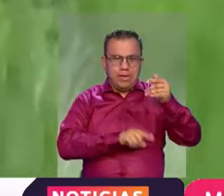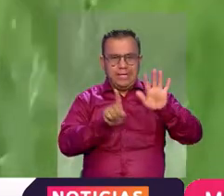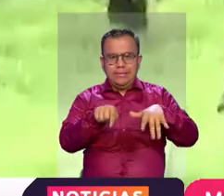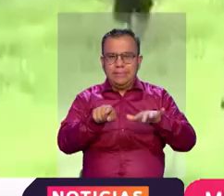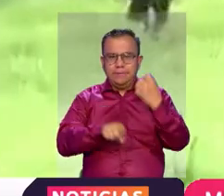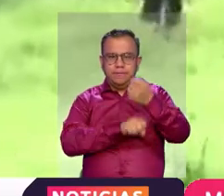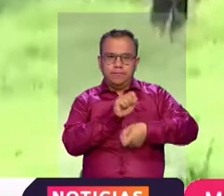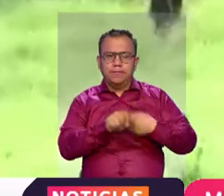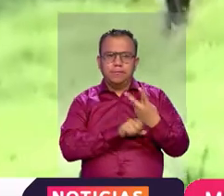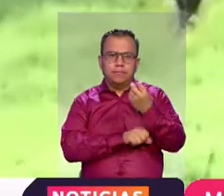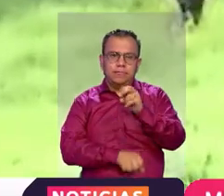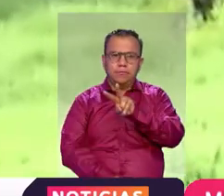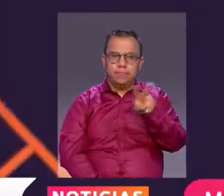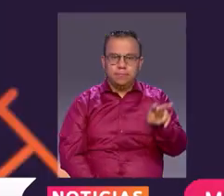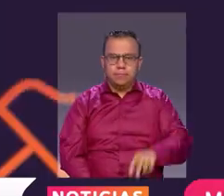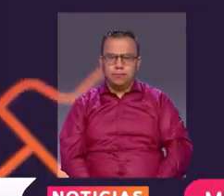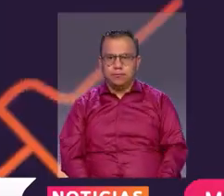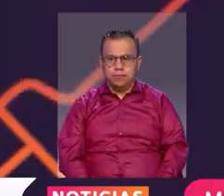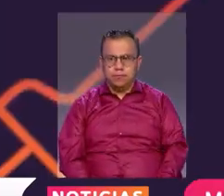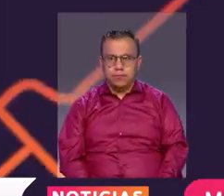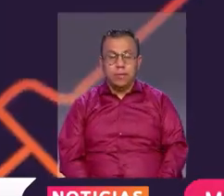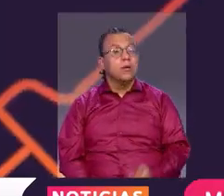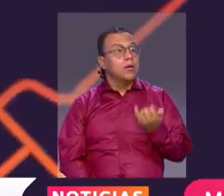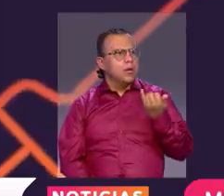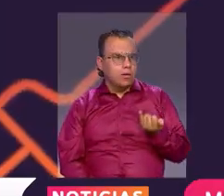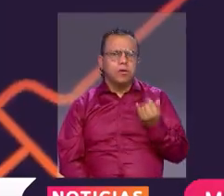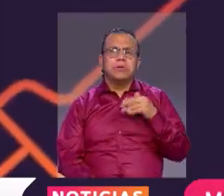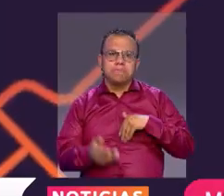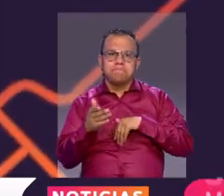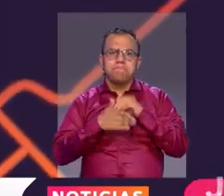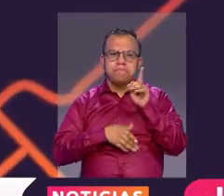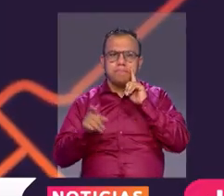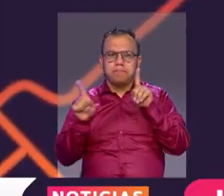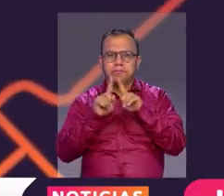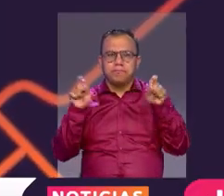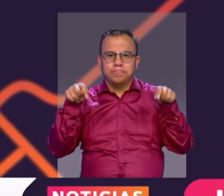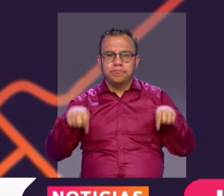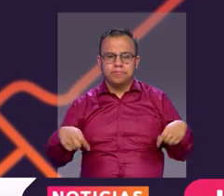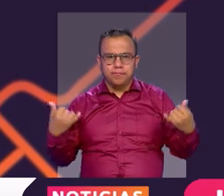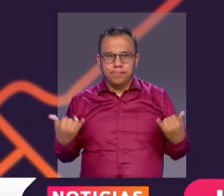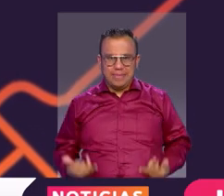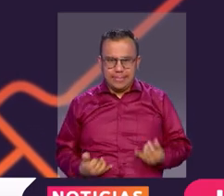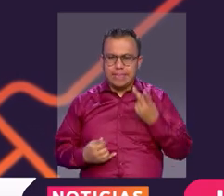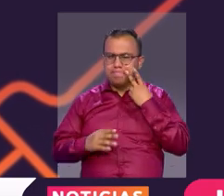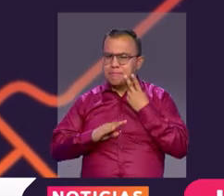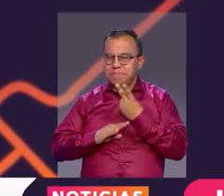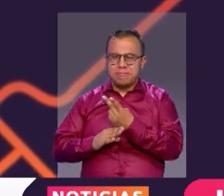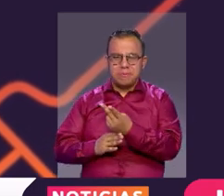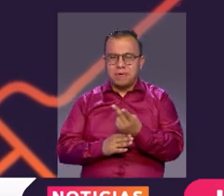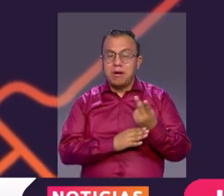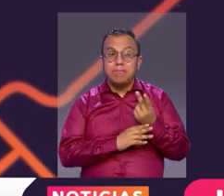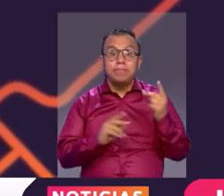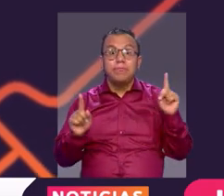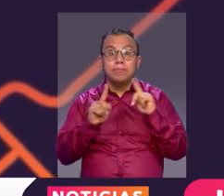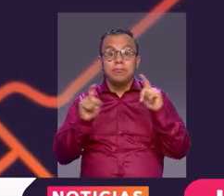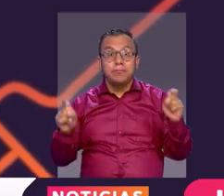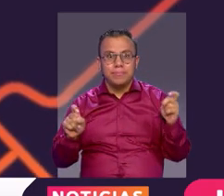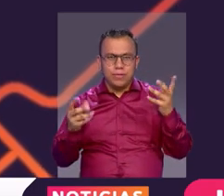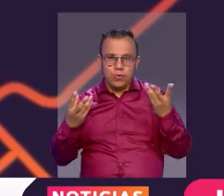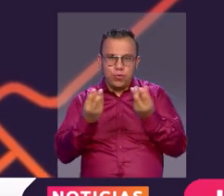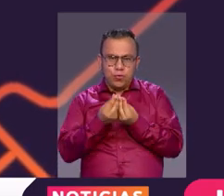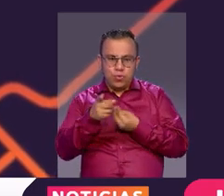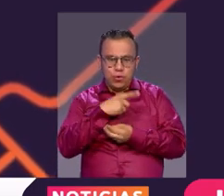6 meses del año 2022. Y particularmente tuvo relevancia en esta observación el paro